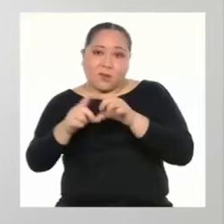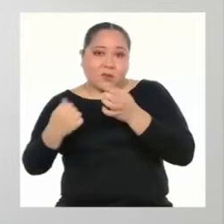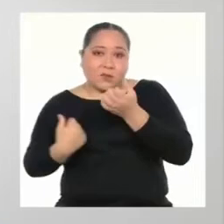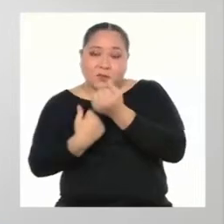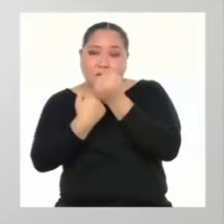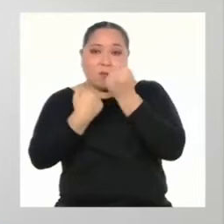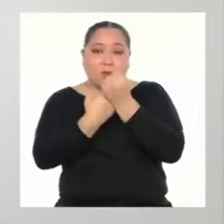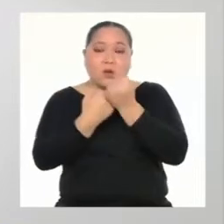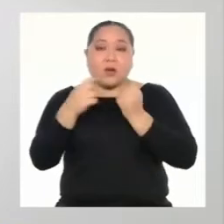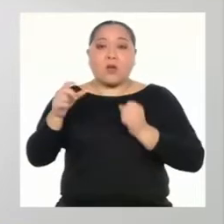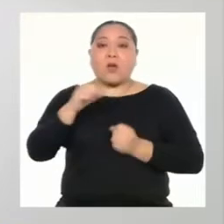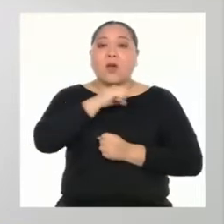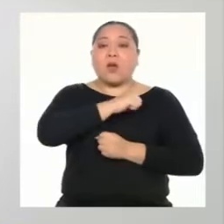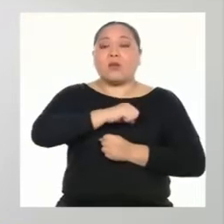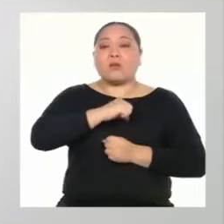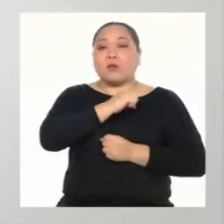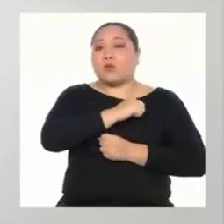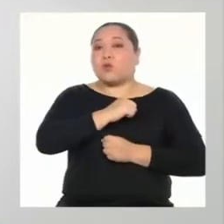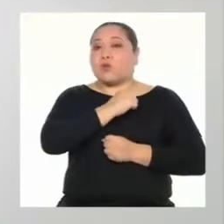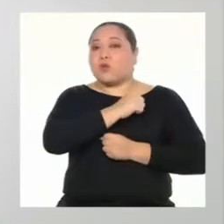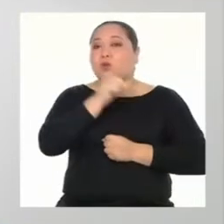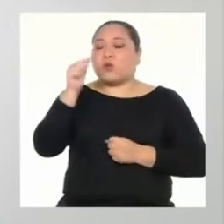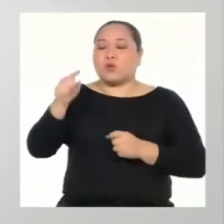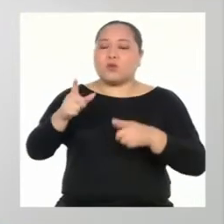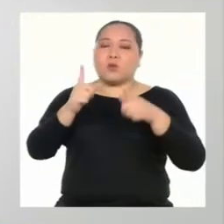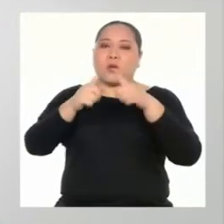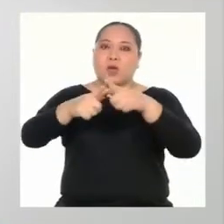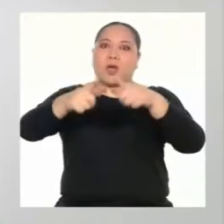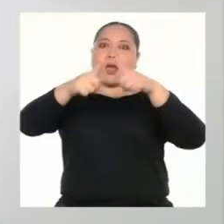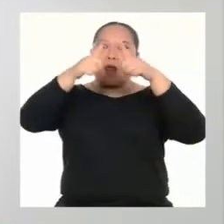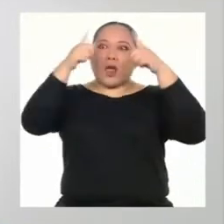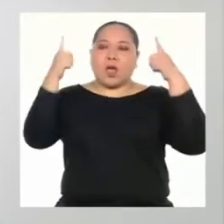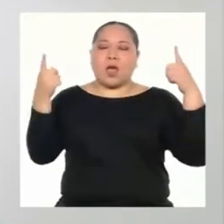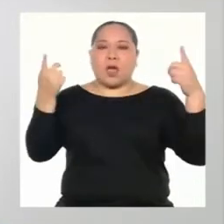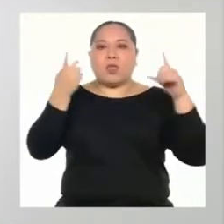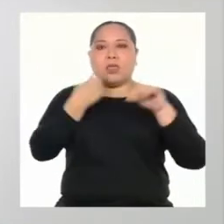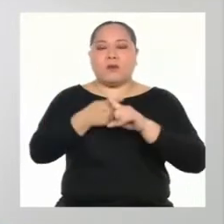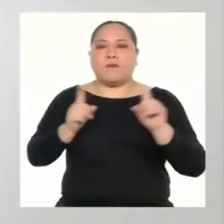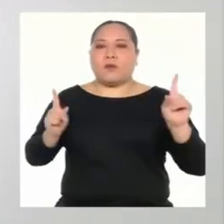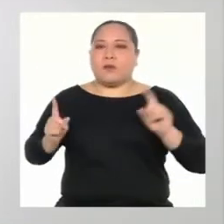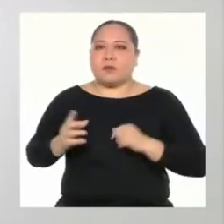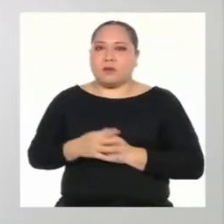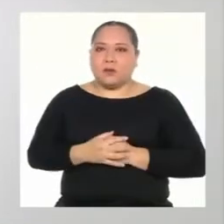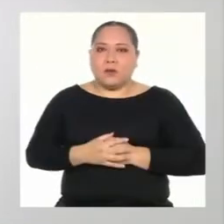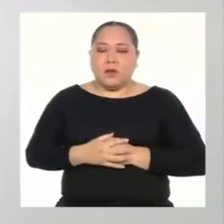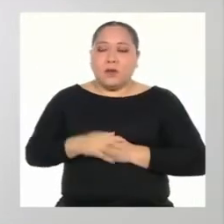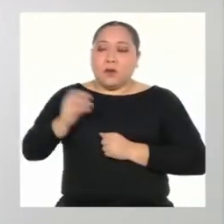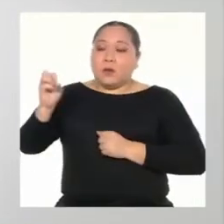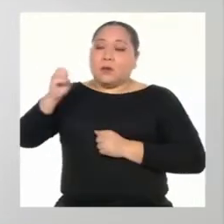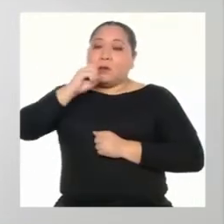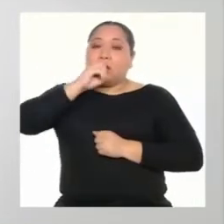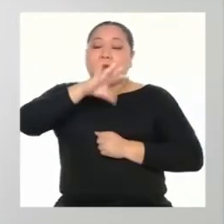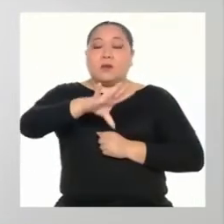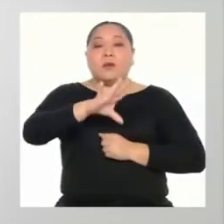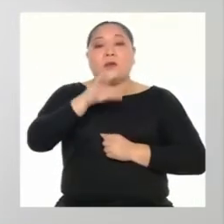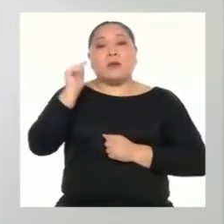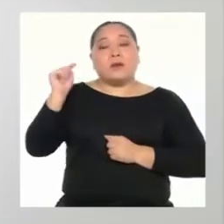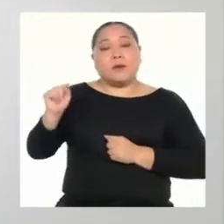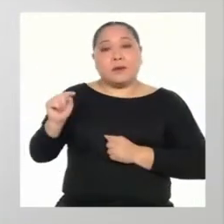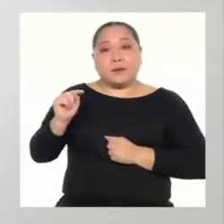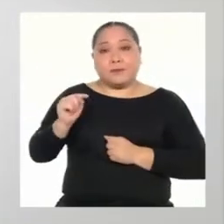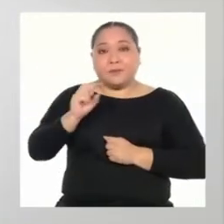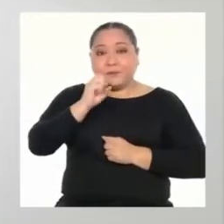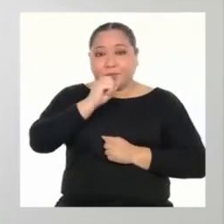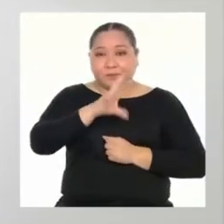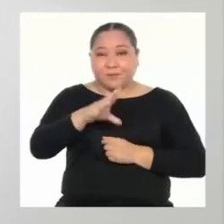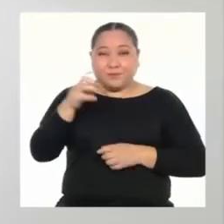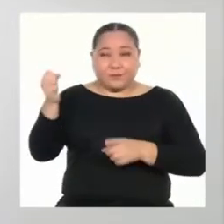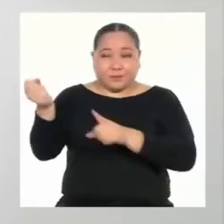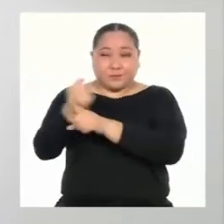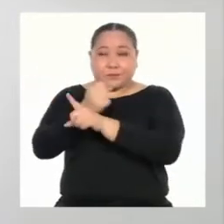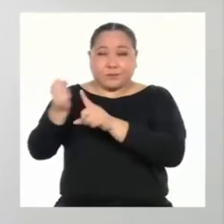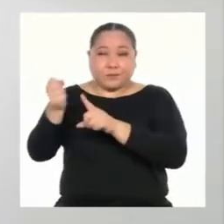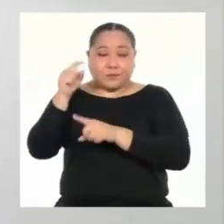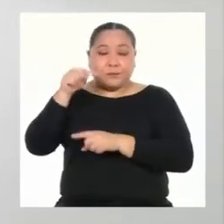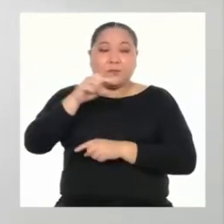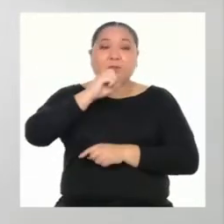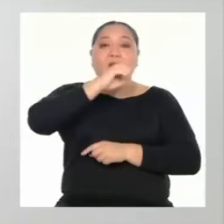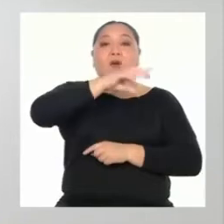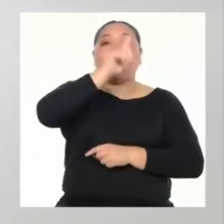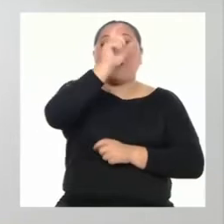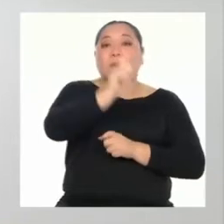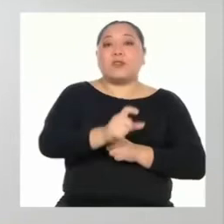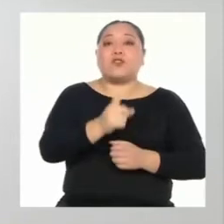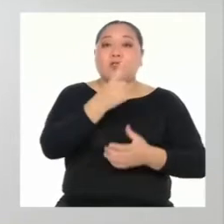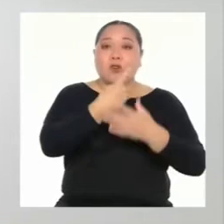cómplices. Nuestra actitud puede hacer una enorme diferencia. Comunicar la situación a una persona de confianza es